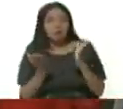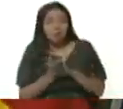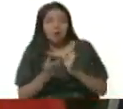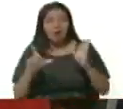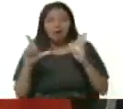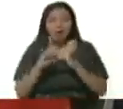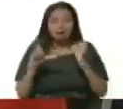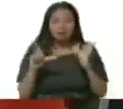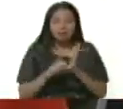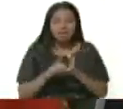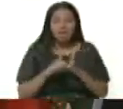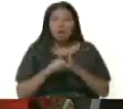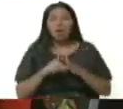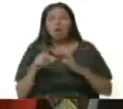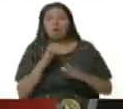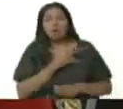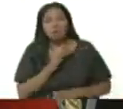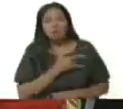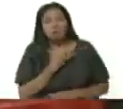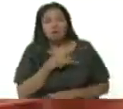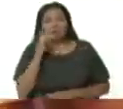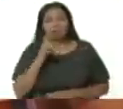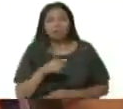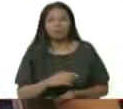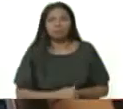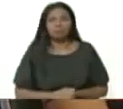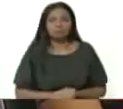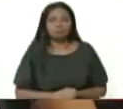en la educación secundaria, en la educación universitaria.